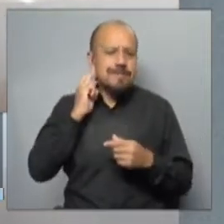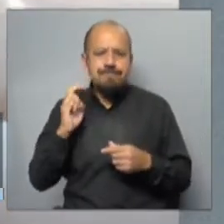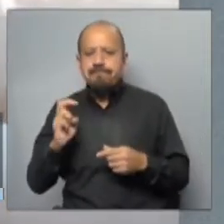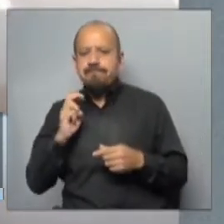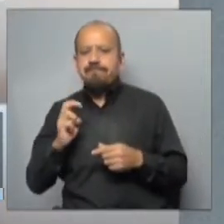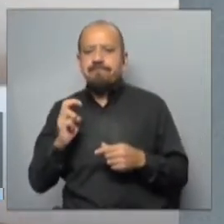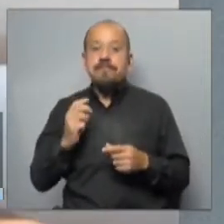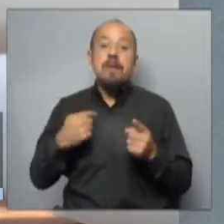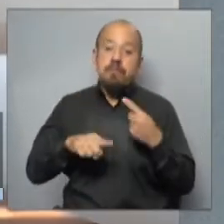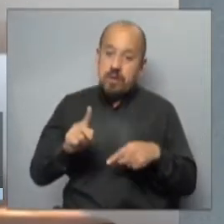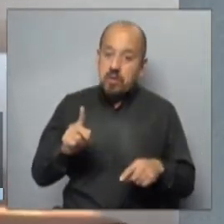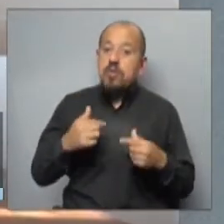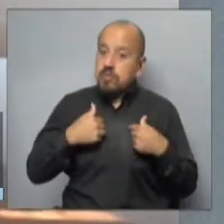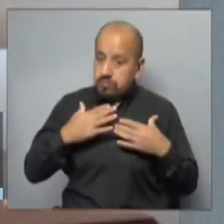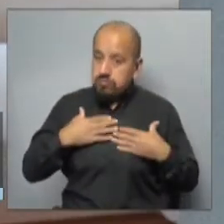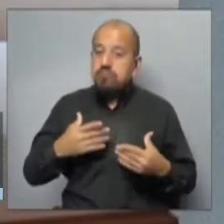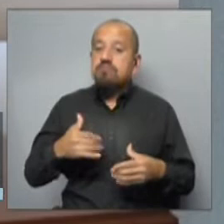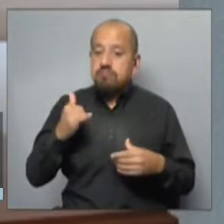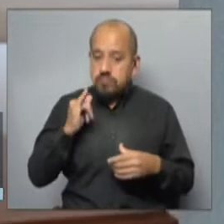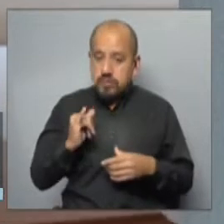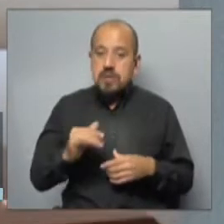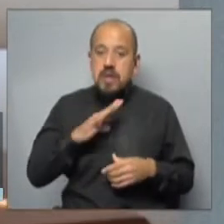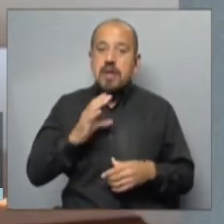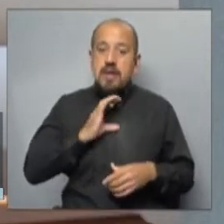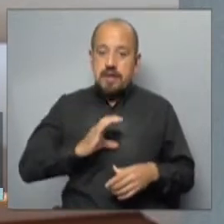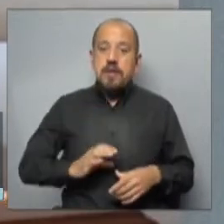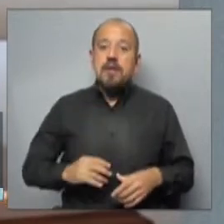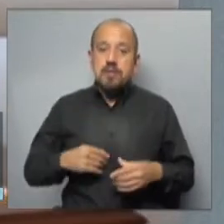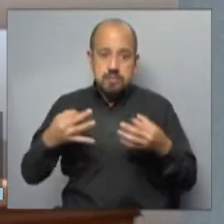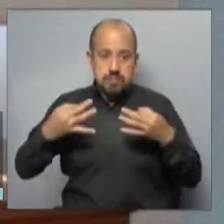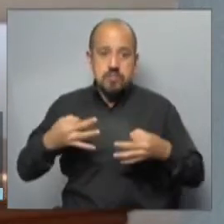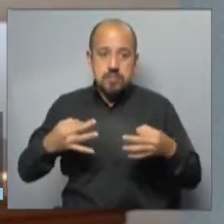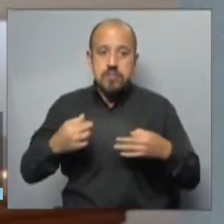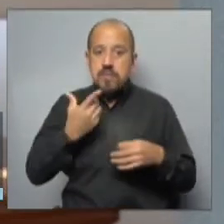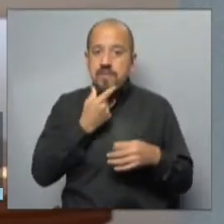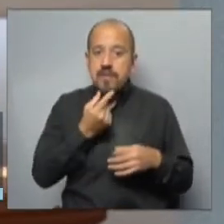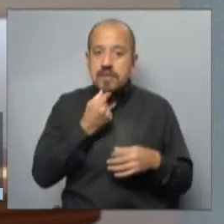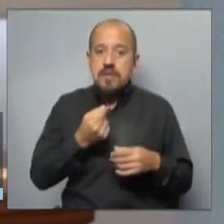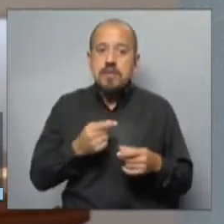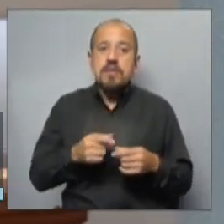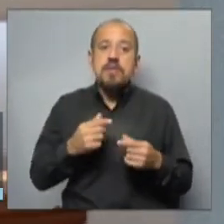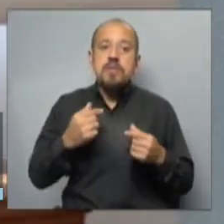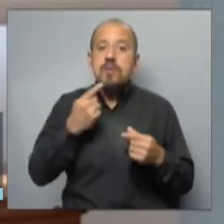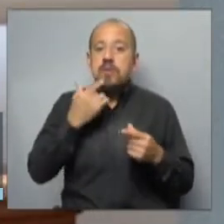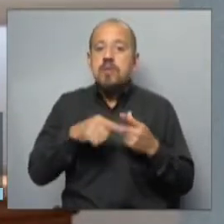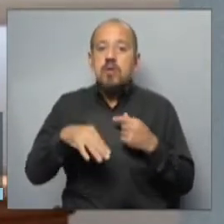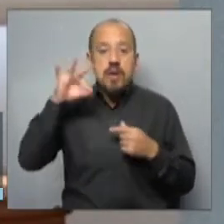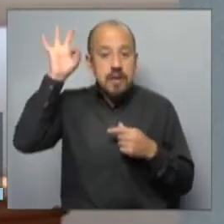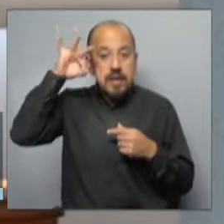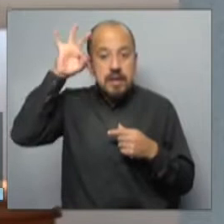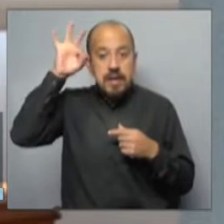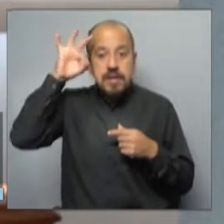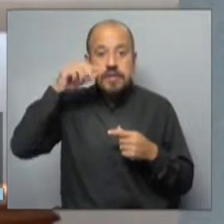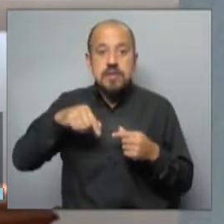fácil pero tenemos ciertas habilidades cosas que les resultan muy fáciles personalmente el inglés